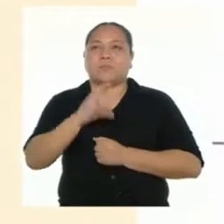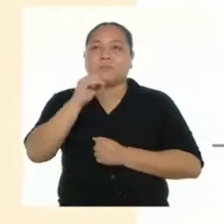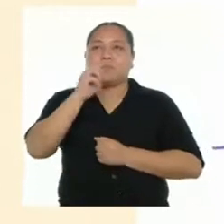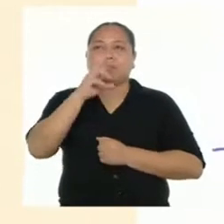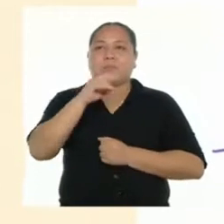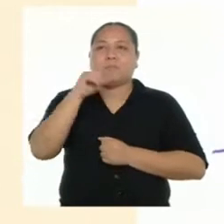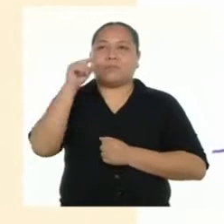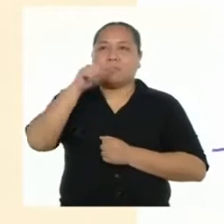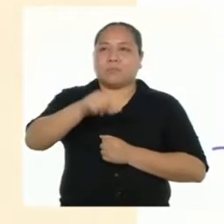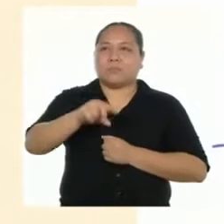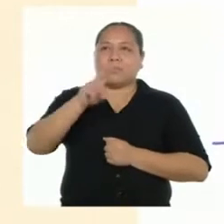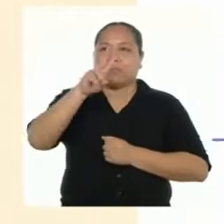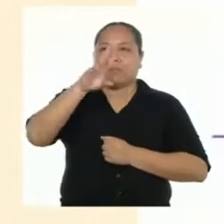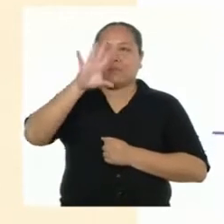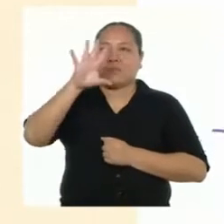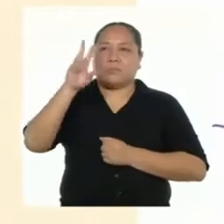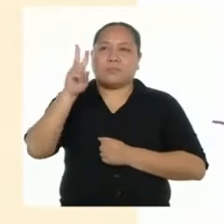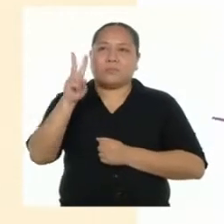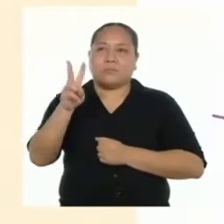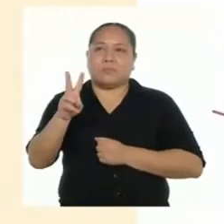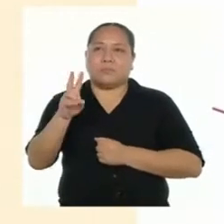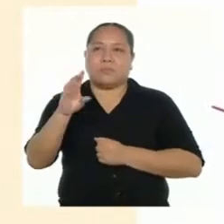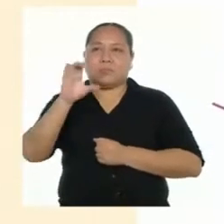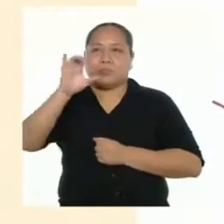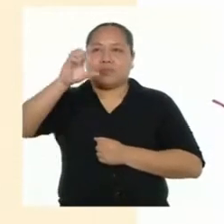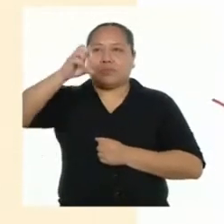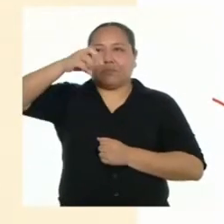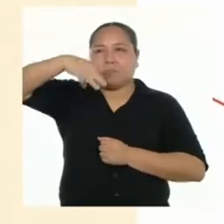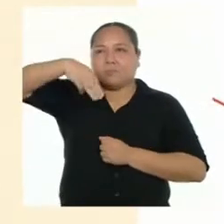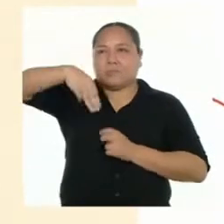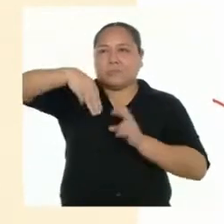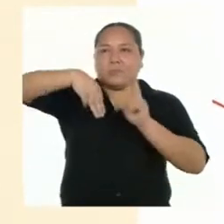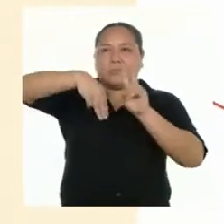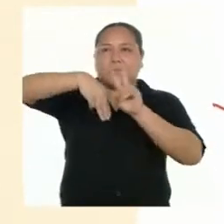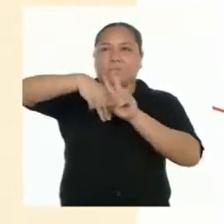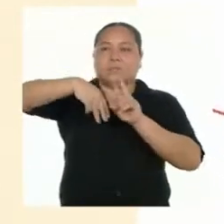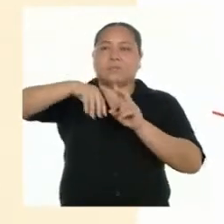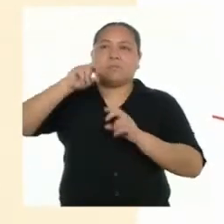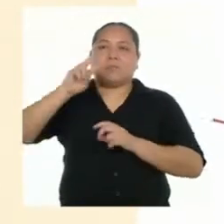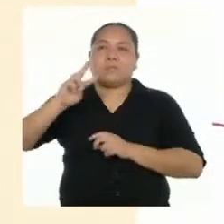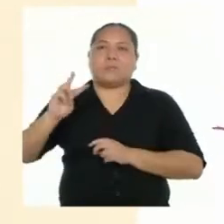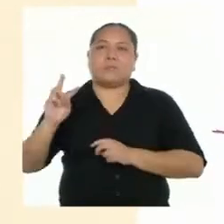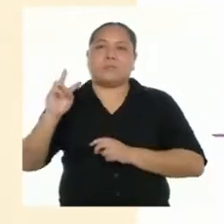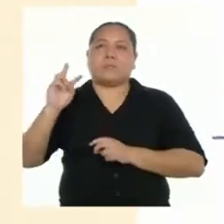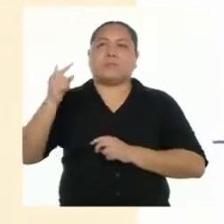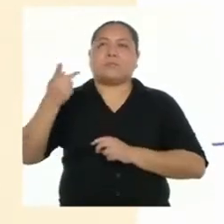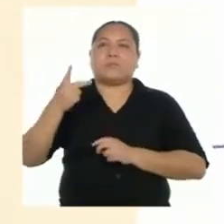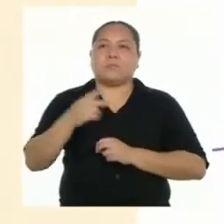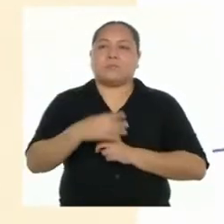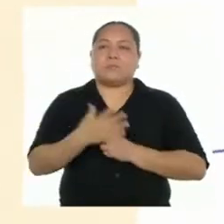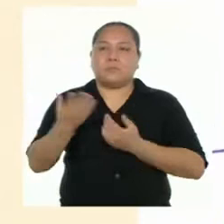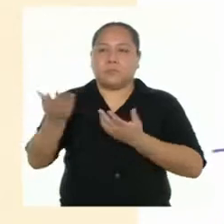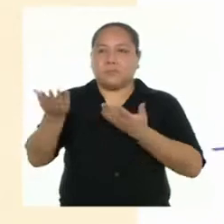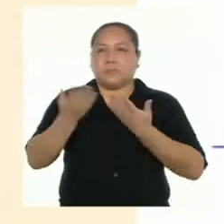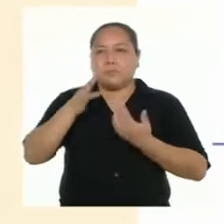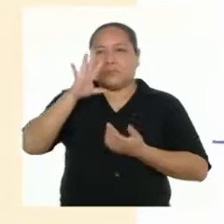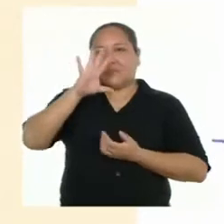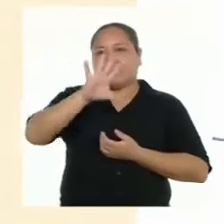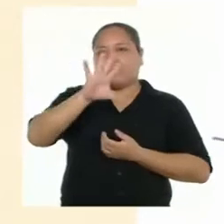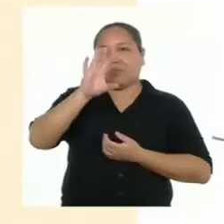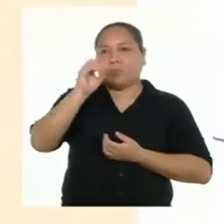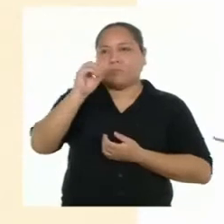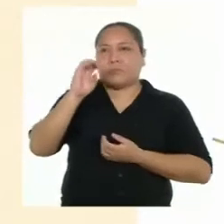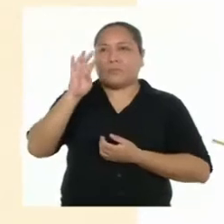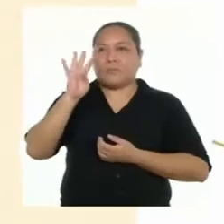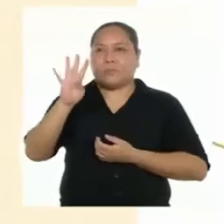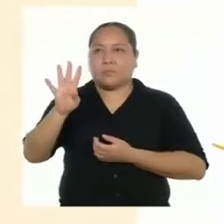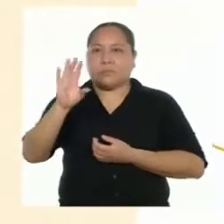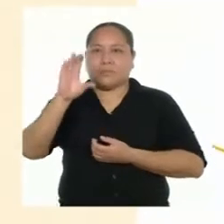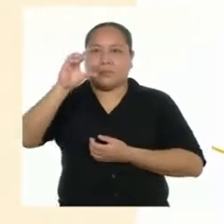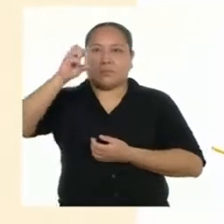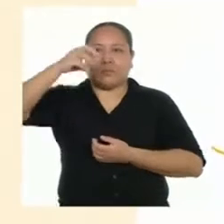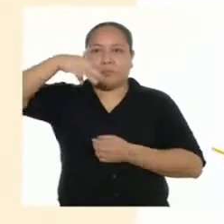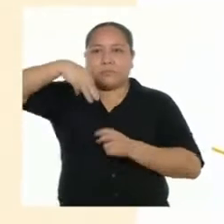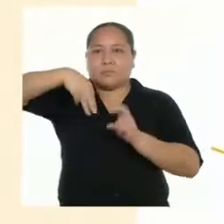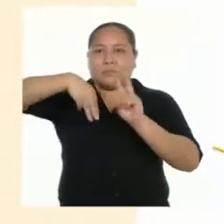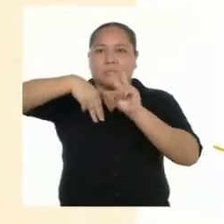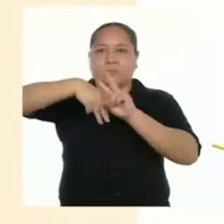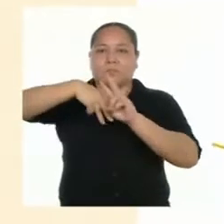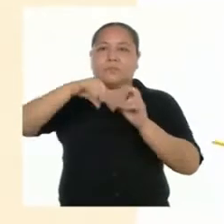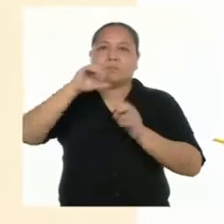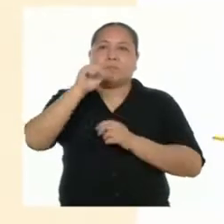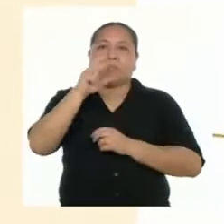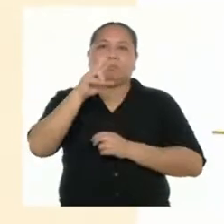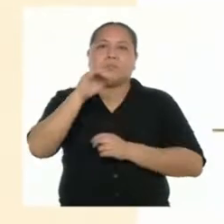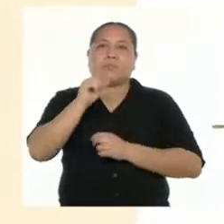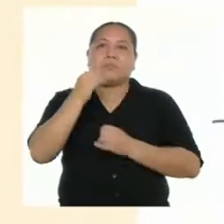de esta figura es de 252 centímetros cuadrados. Y este valor duplicado nos daría 504 centímetros cuadrados como